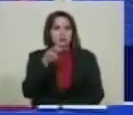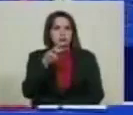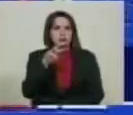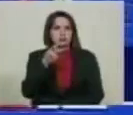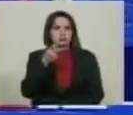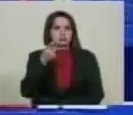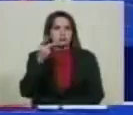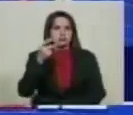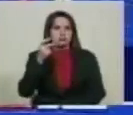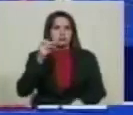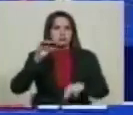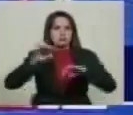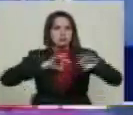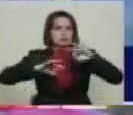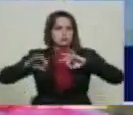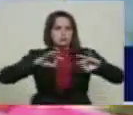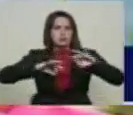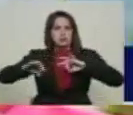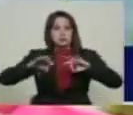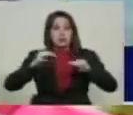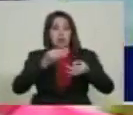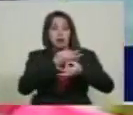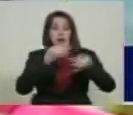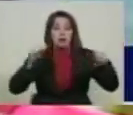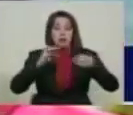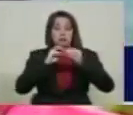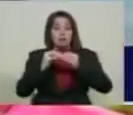preparar el plan perfecto.